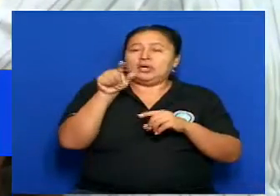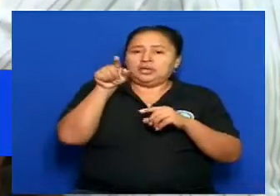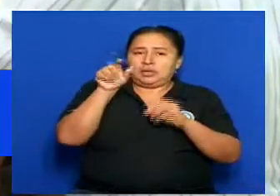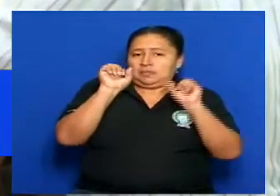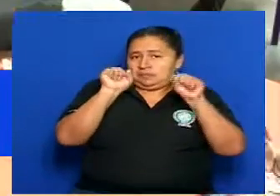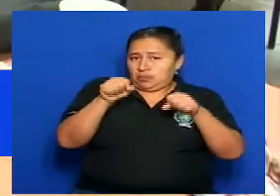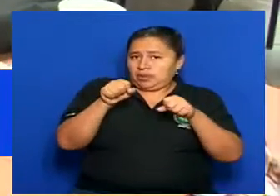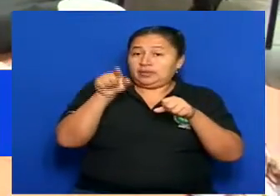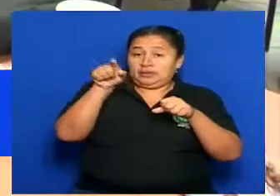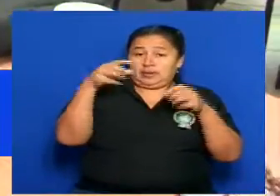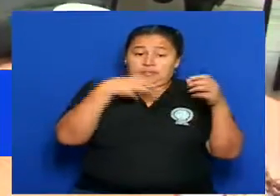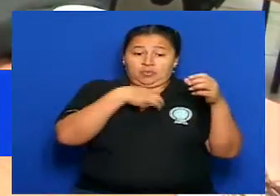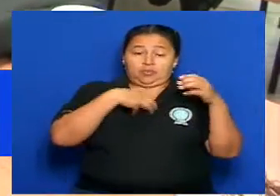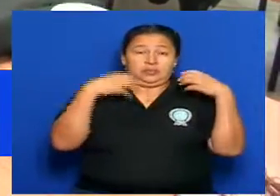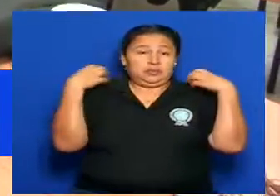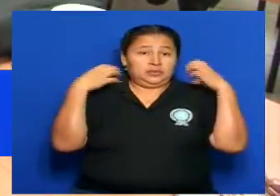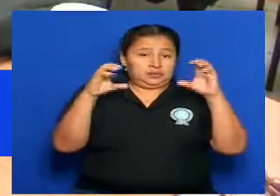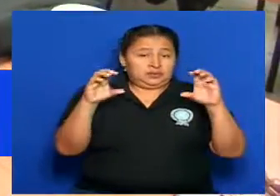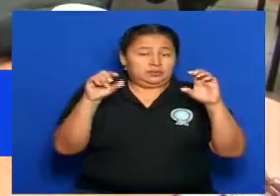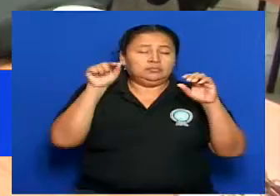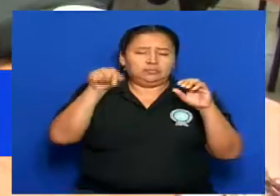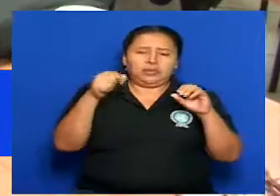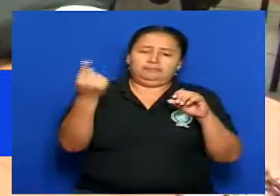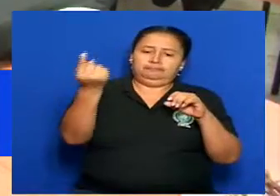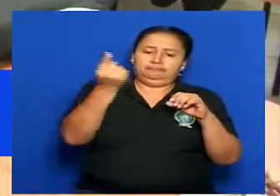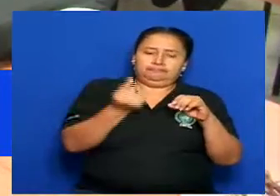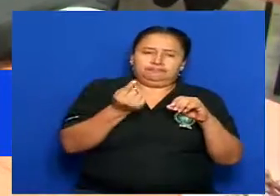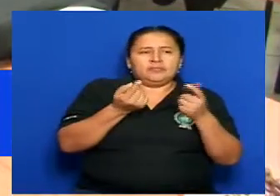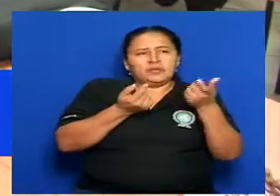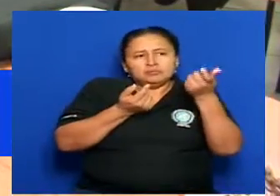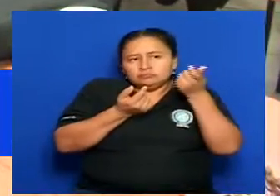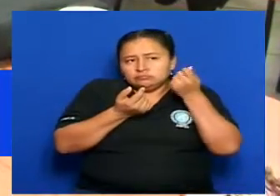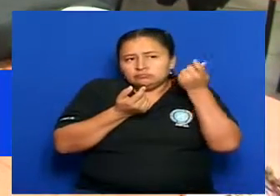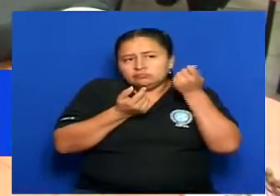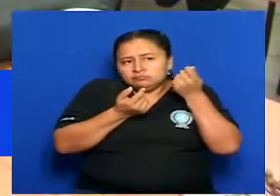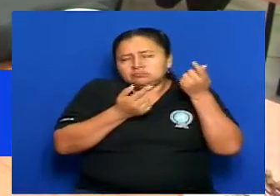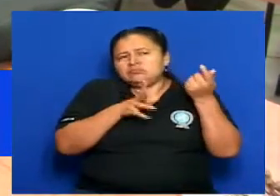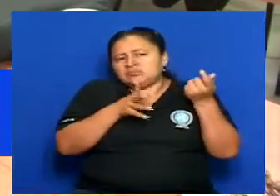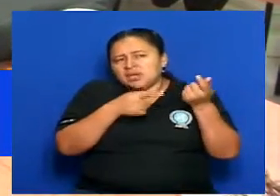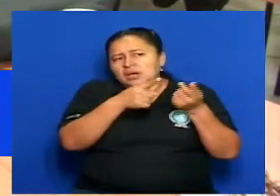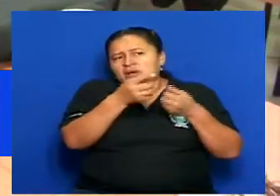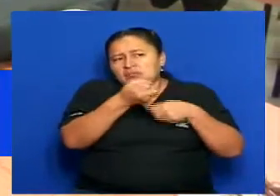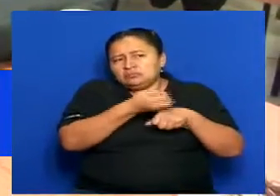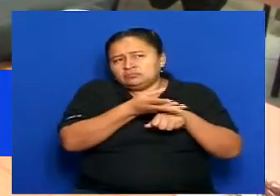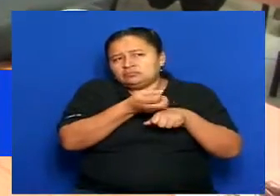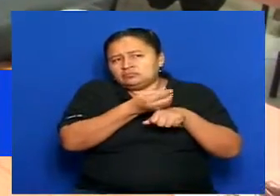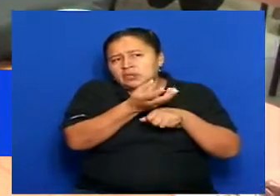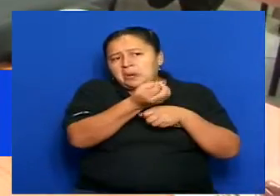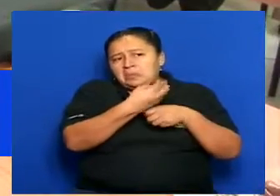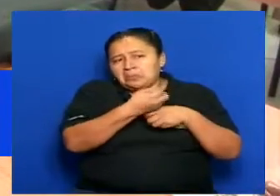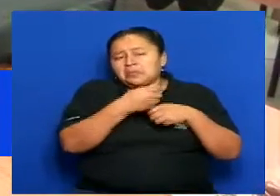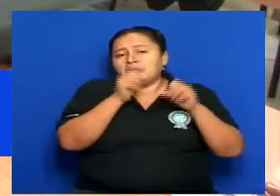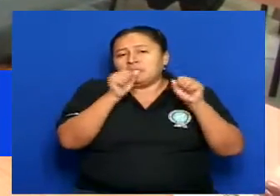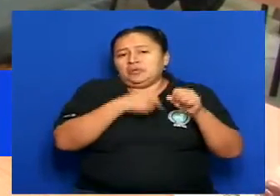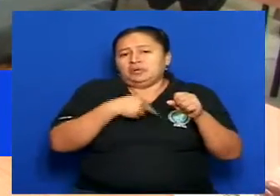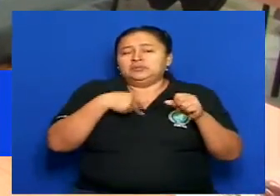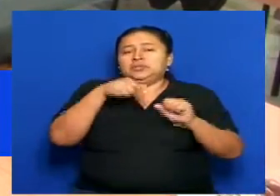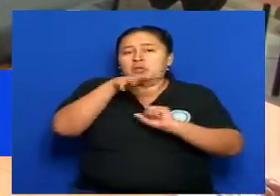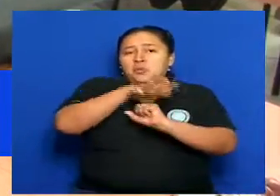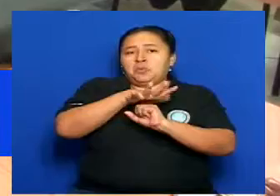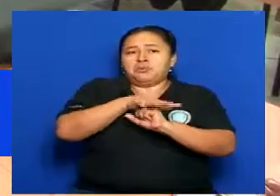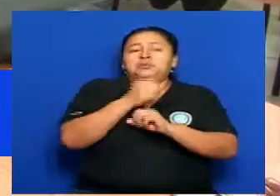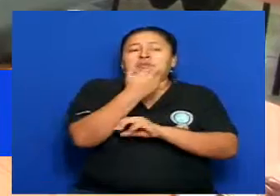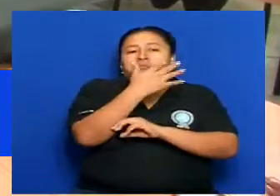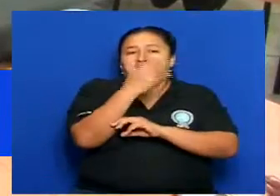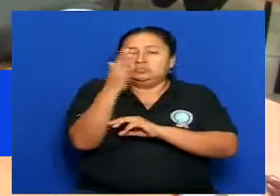ella desde el caribe escuchar de viva voz las recomendaciones que nos puede hacer a nosotros como comisión del